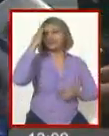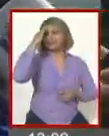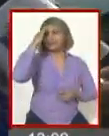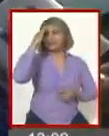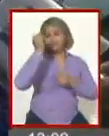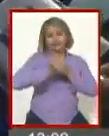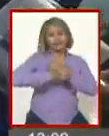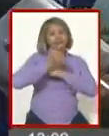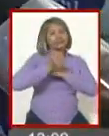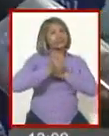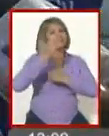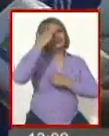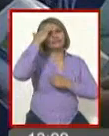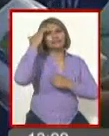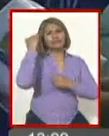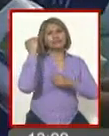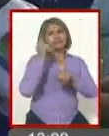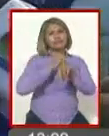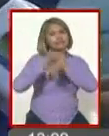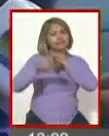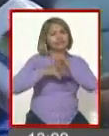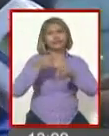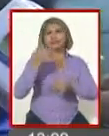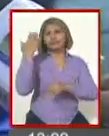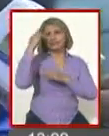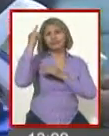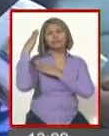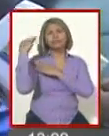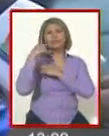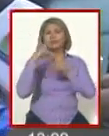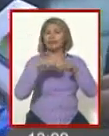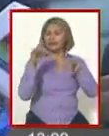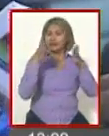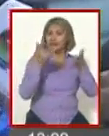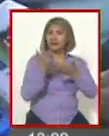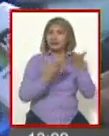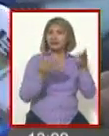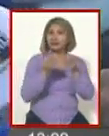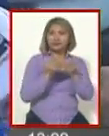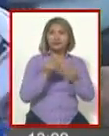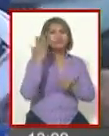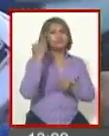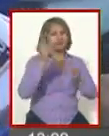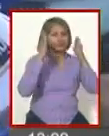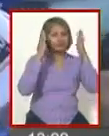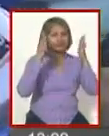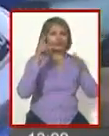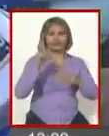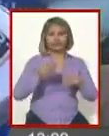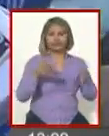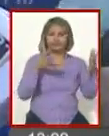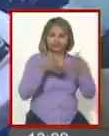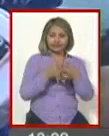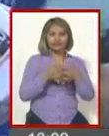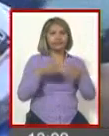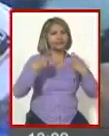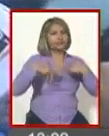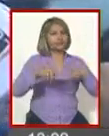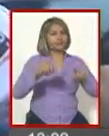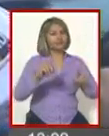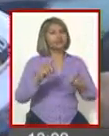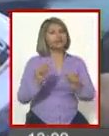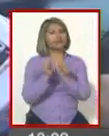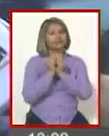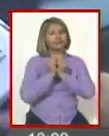sabemos que es un perjuicio para aquí, para Santa Cruz, pero no nos quedó de otra forma. Para ser escuchado tenía que hacer esto. Vamos a ir